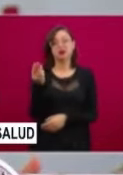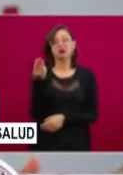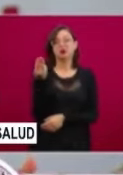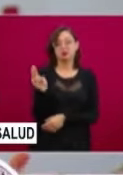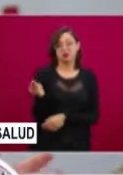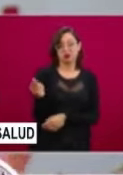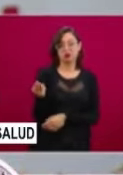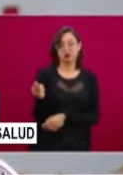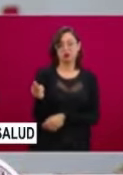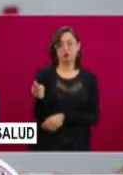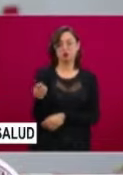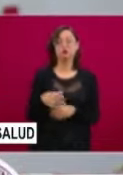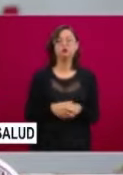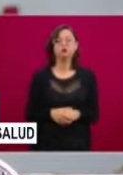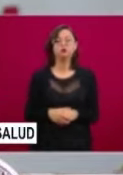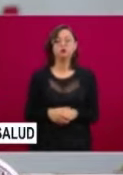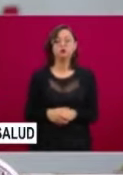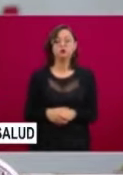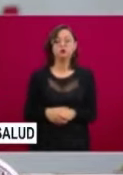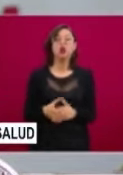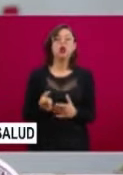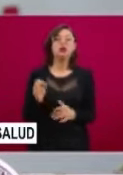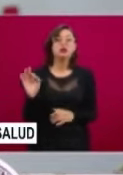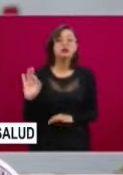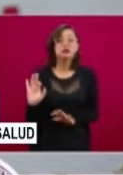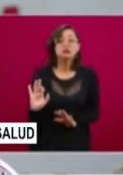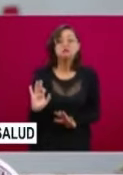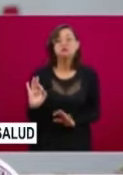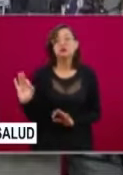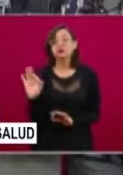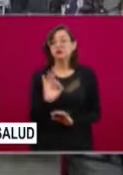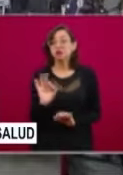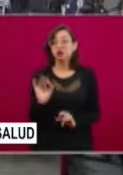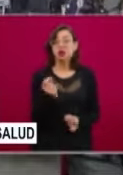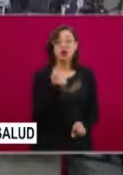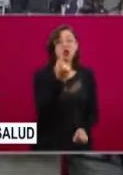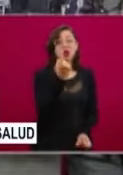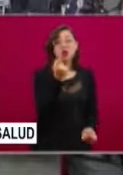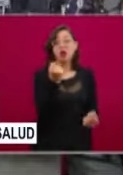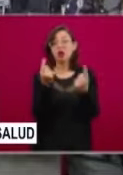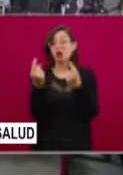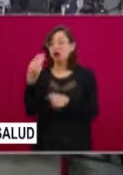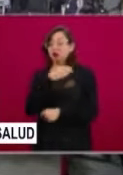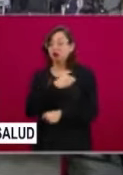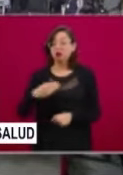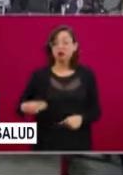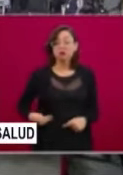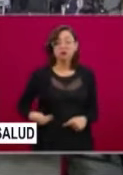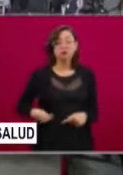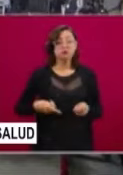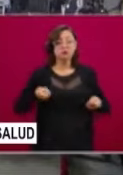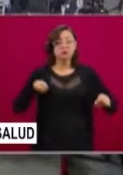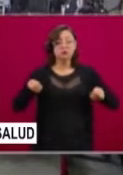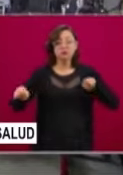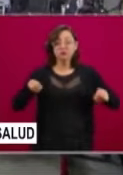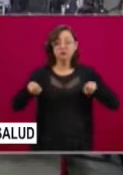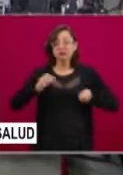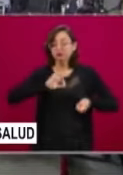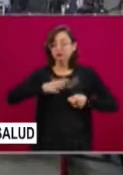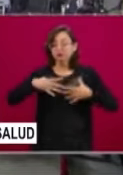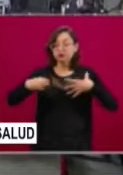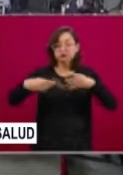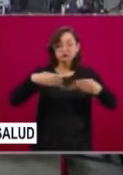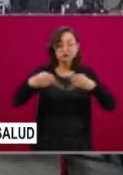de personas con enfermedad muy grave que quede muy claro es solamente para el conjunto de personas con enfermedad muy grave la letalidad